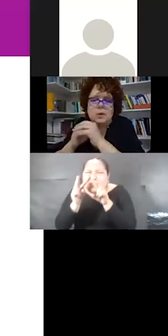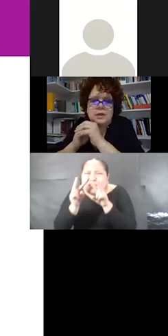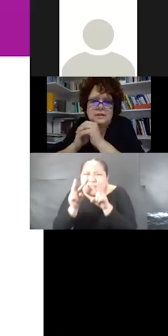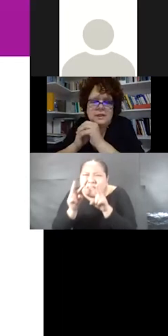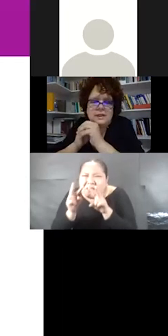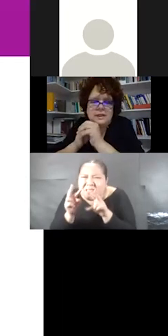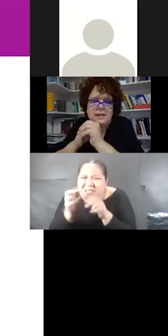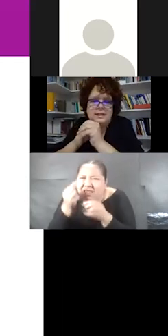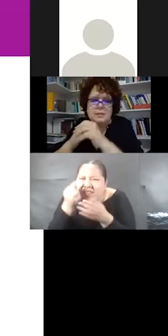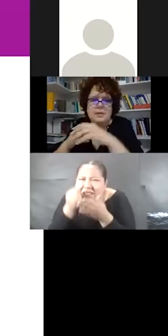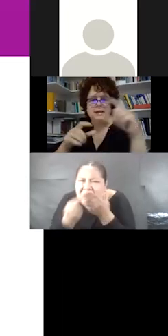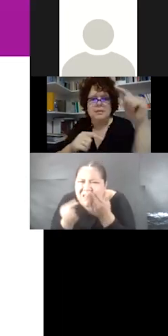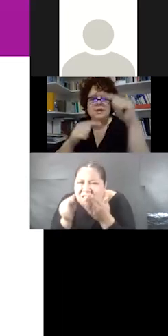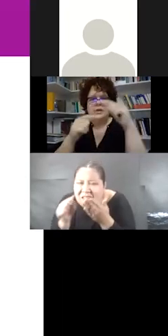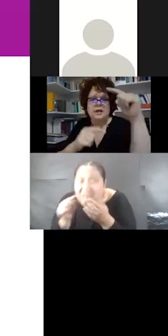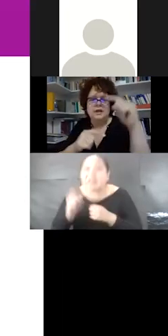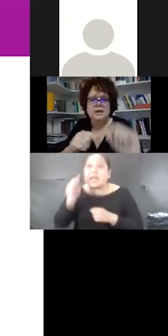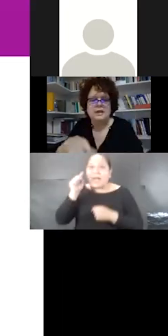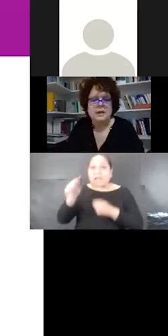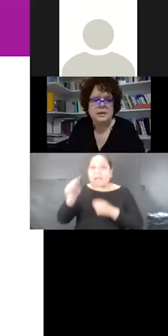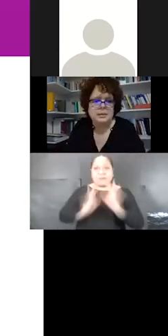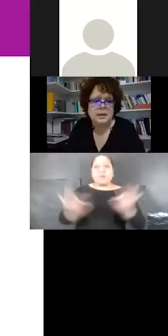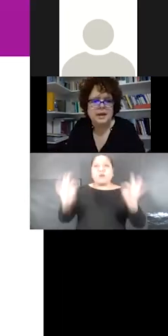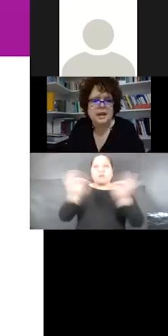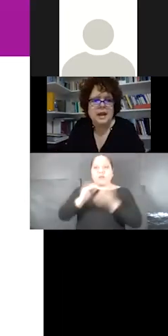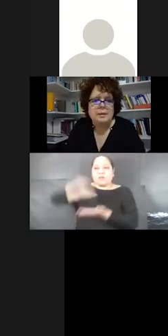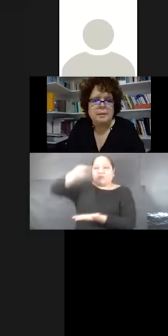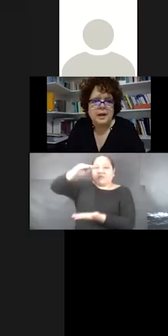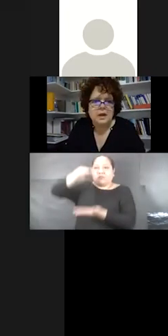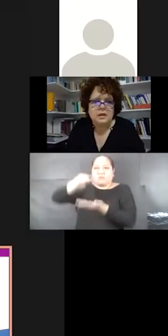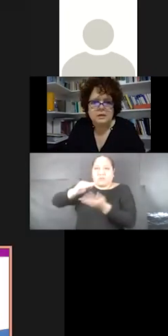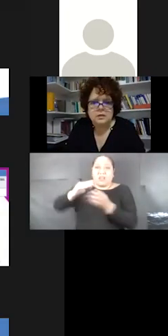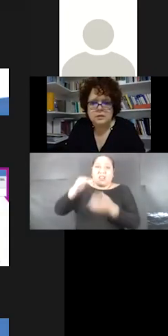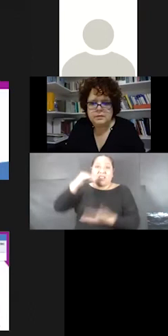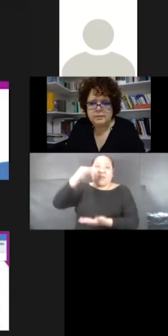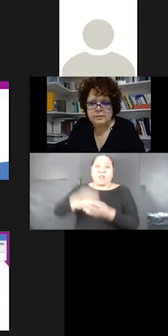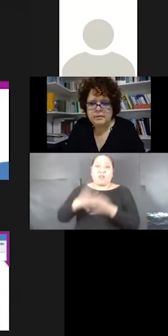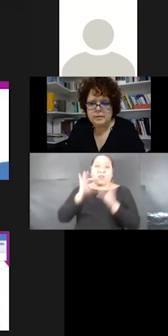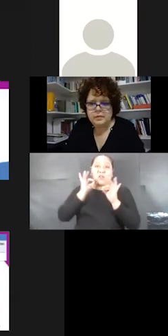es importante el tema del tamaño del intérprete para